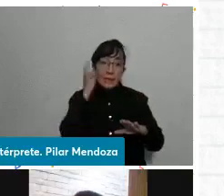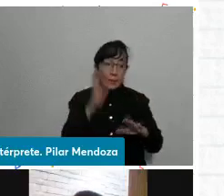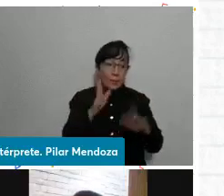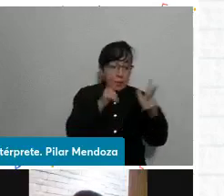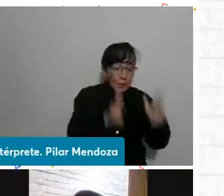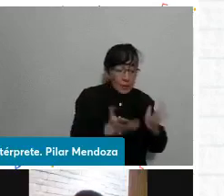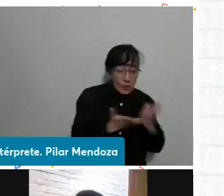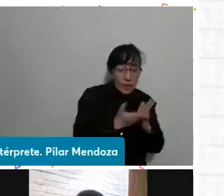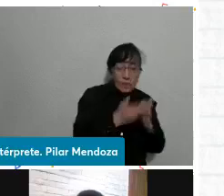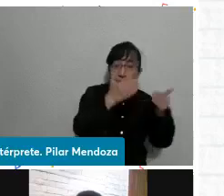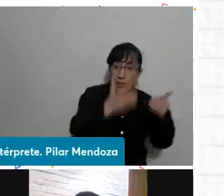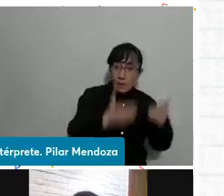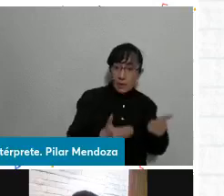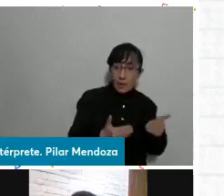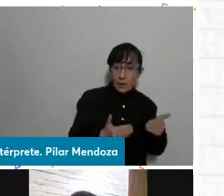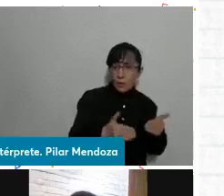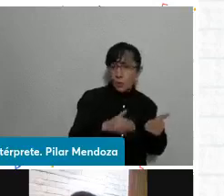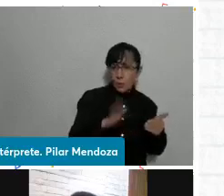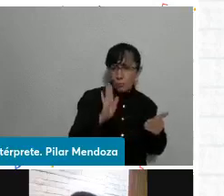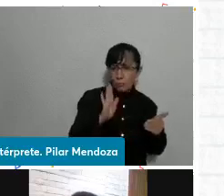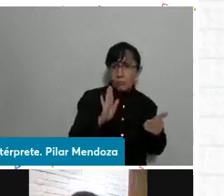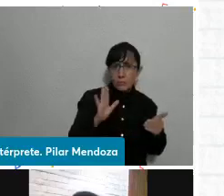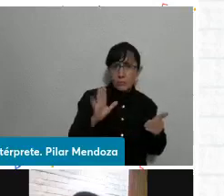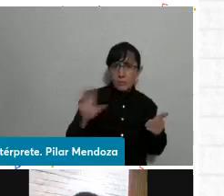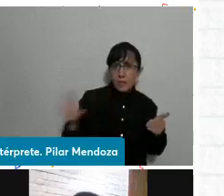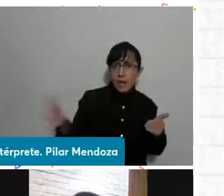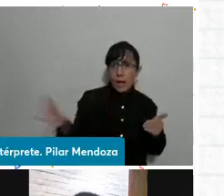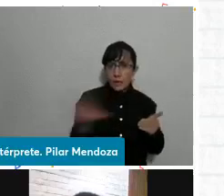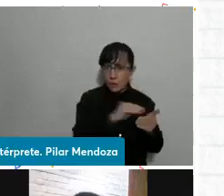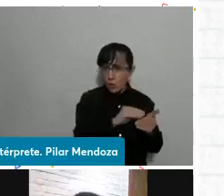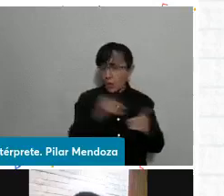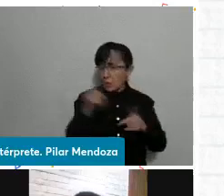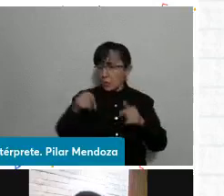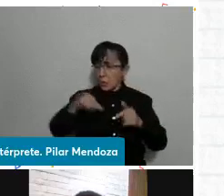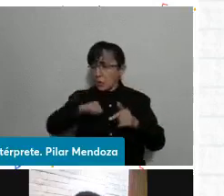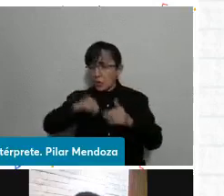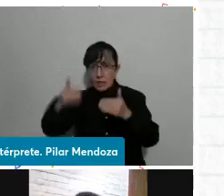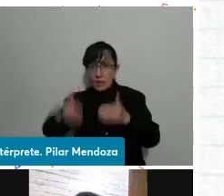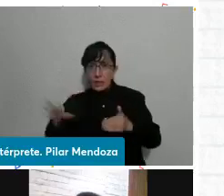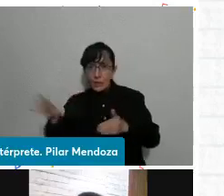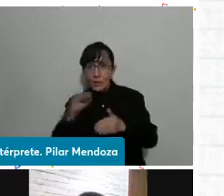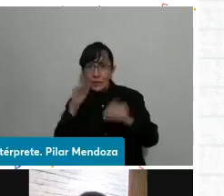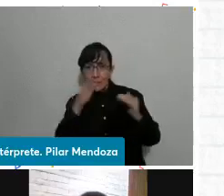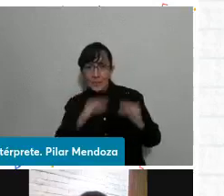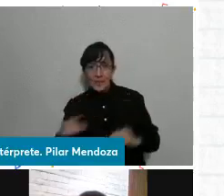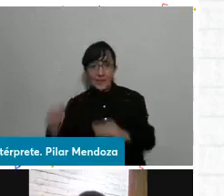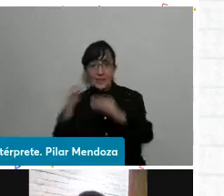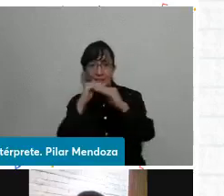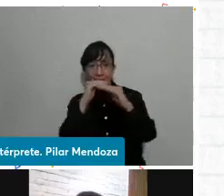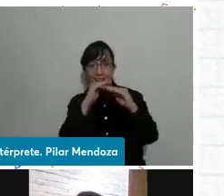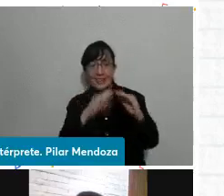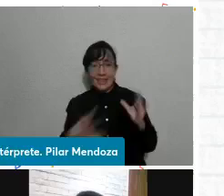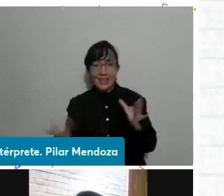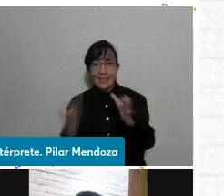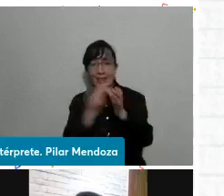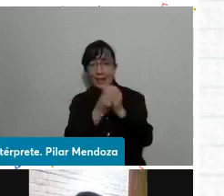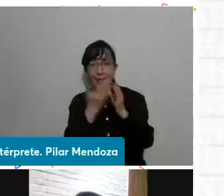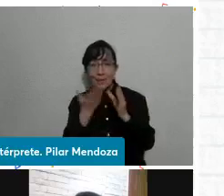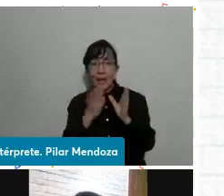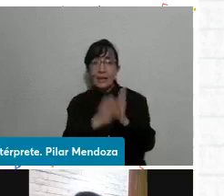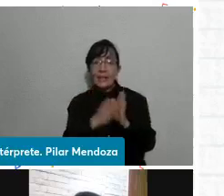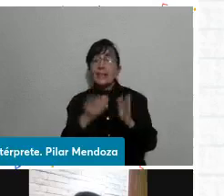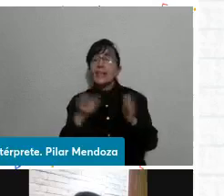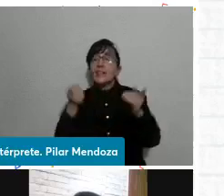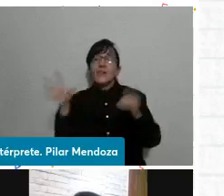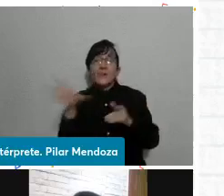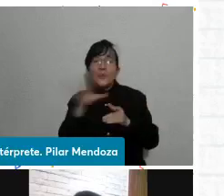con discapacidad, sino también a nuestros estudiantes sin discapacidad, ya que se ven llamados a